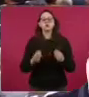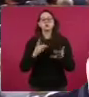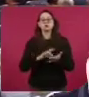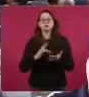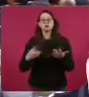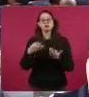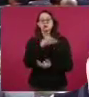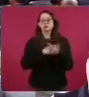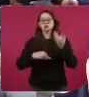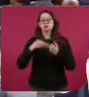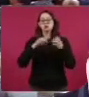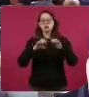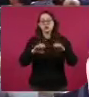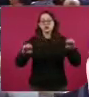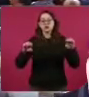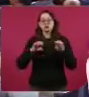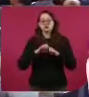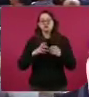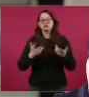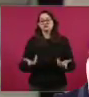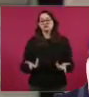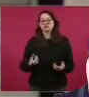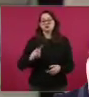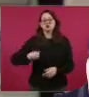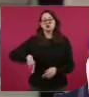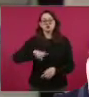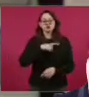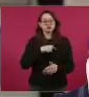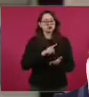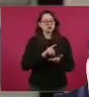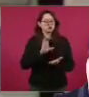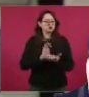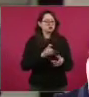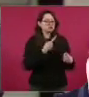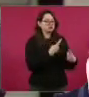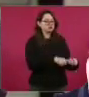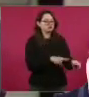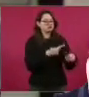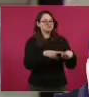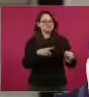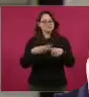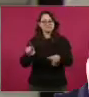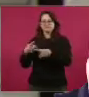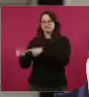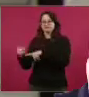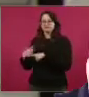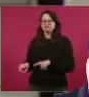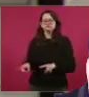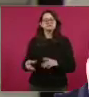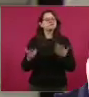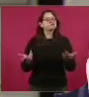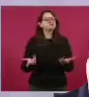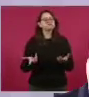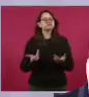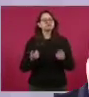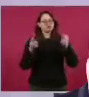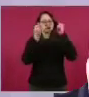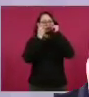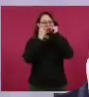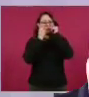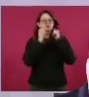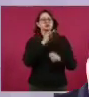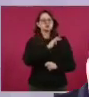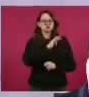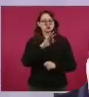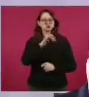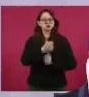por entender nuestras diversidades y acompañarnos a lo largo de este proceso, y que nos ponen en óptimas condiciones para llegar a la